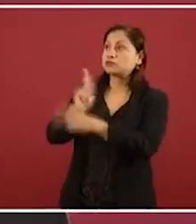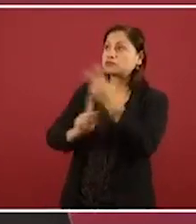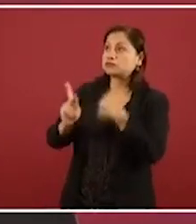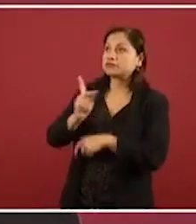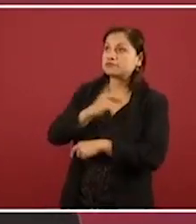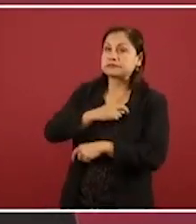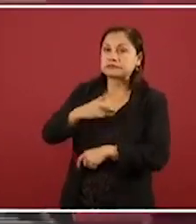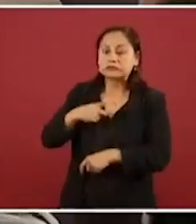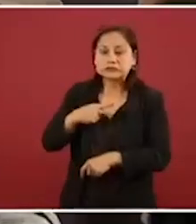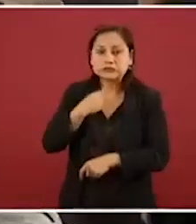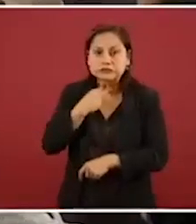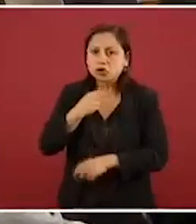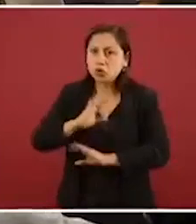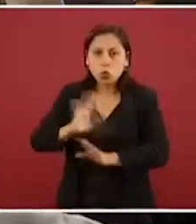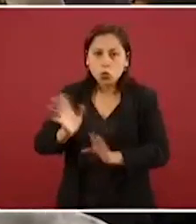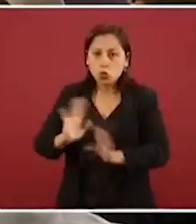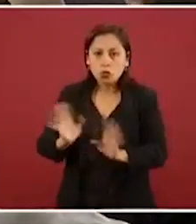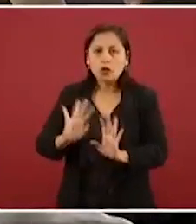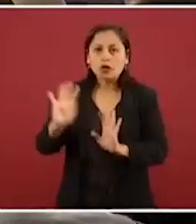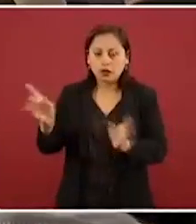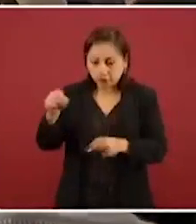Estamos por cerrar el año